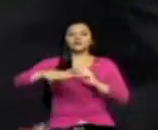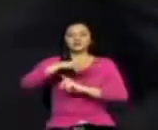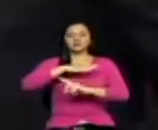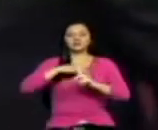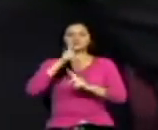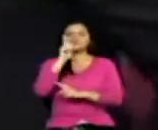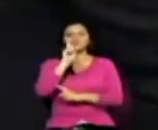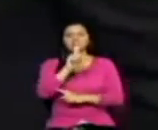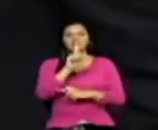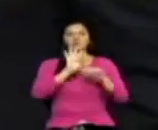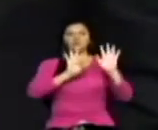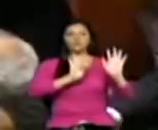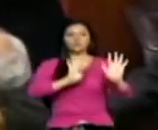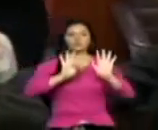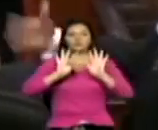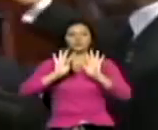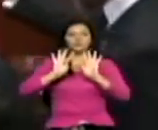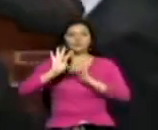desde